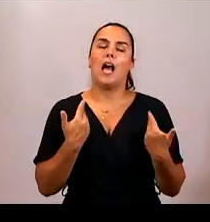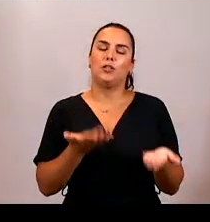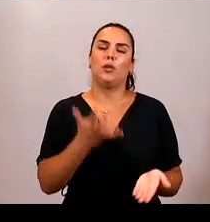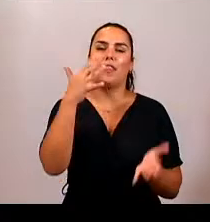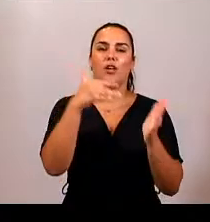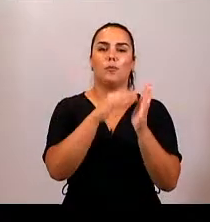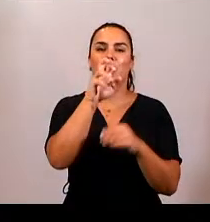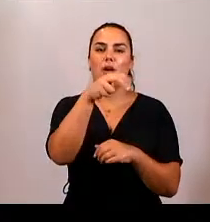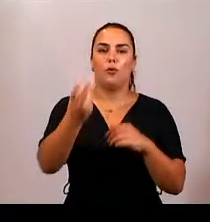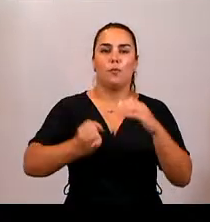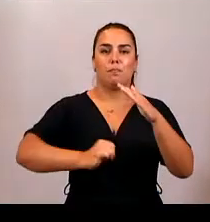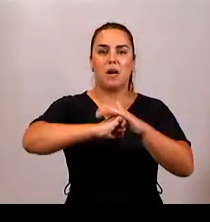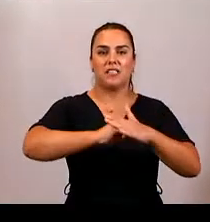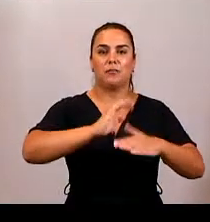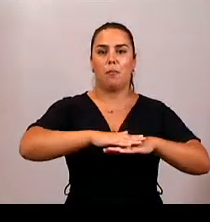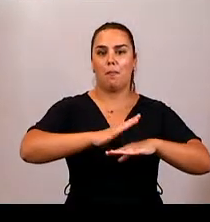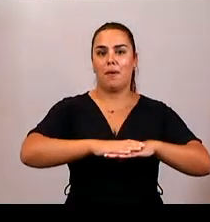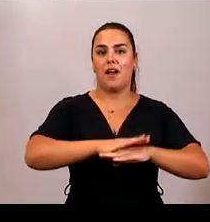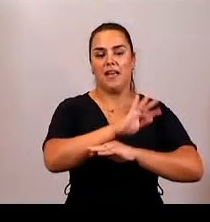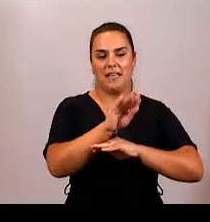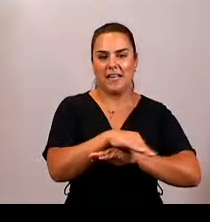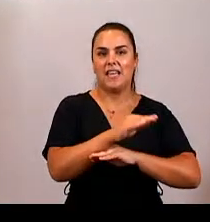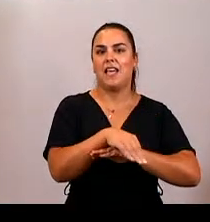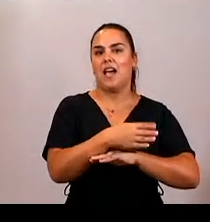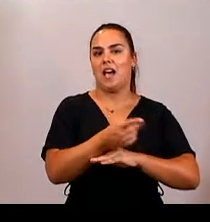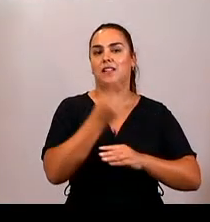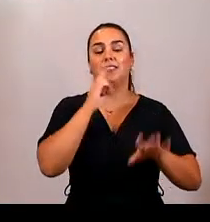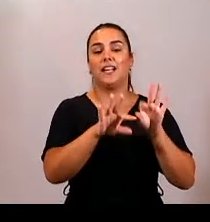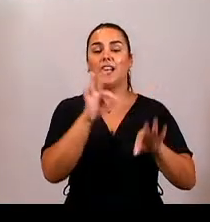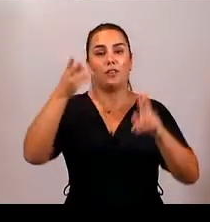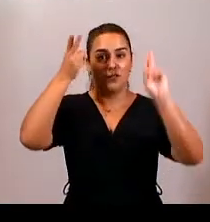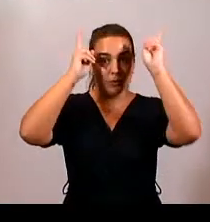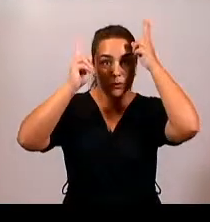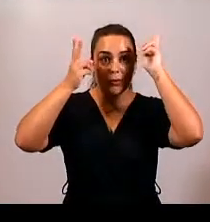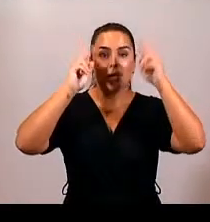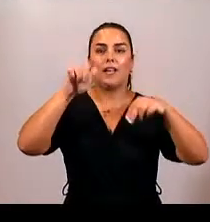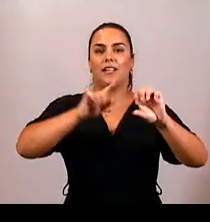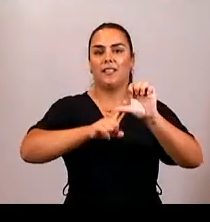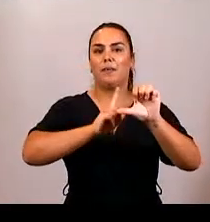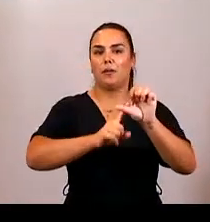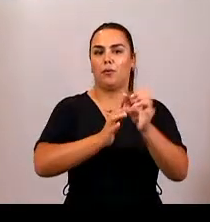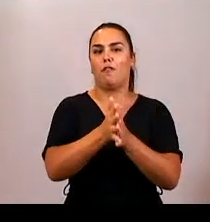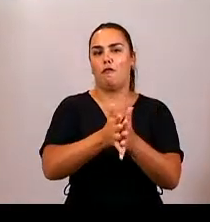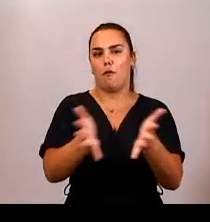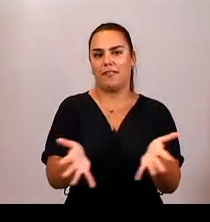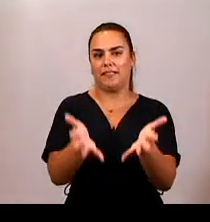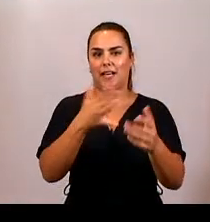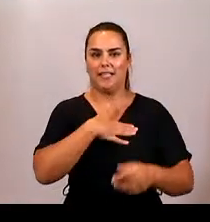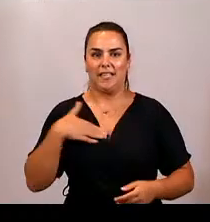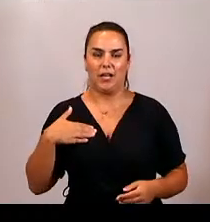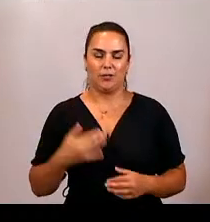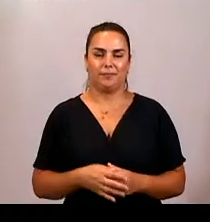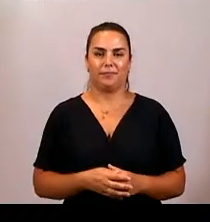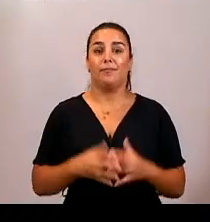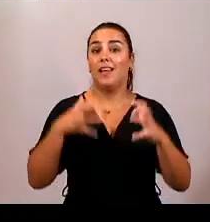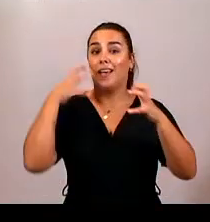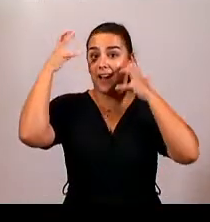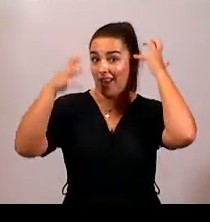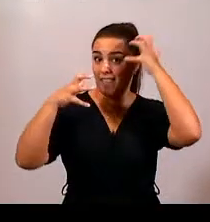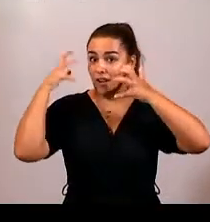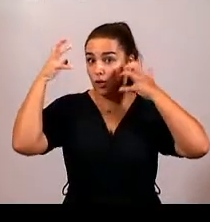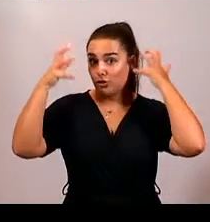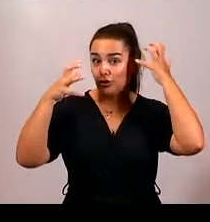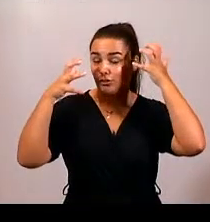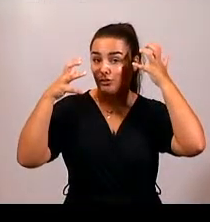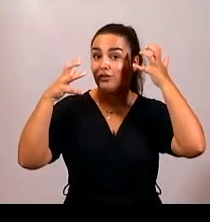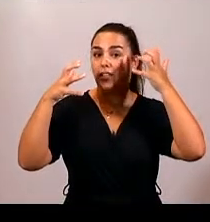euros para fomentar la cría, selección y doma de caballos y yeguas en Extremadura. Los ganaderos podrán obtener